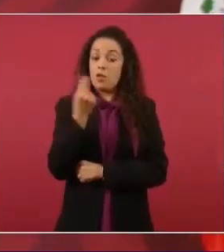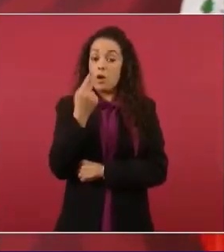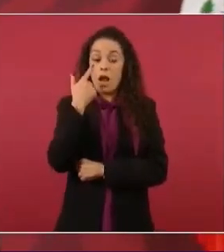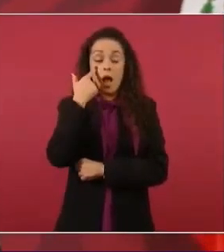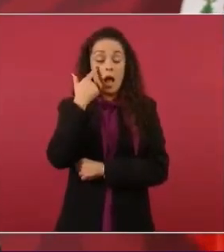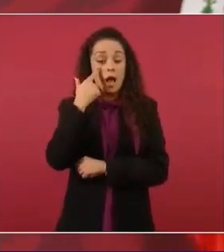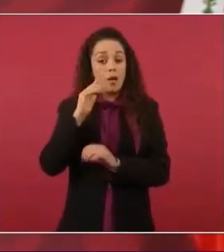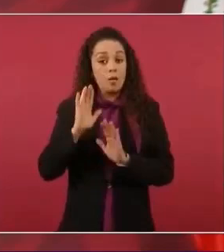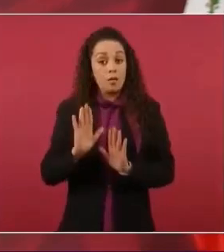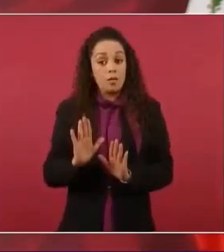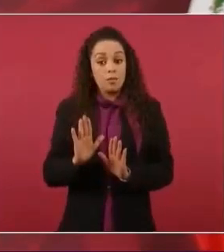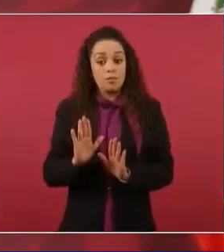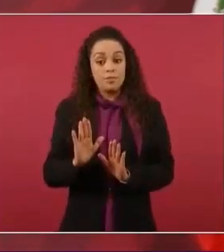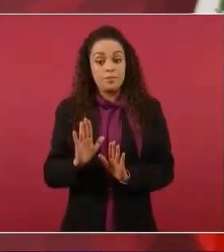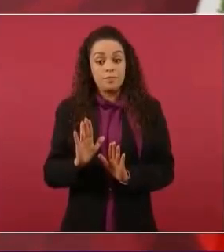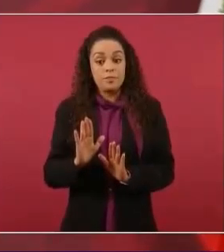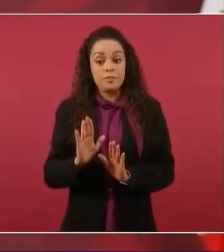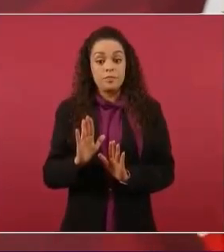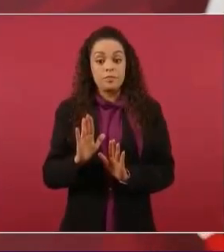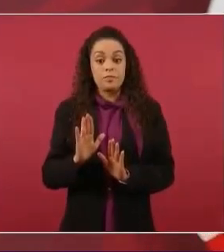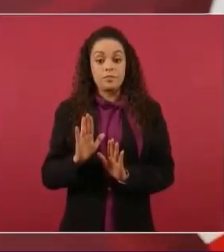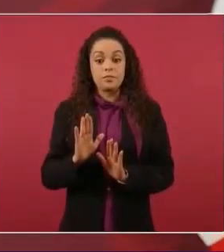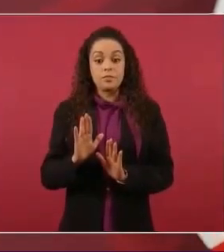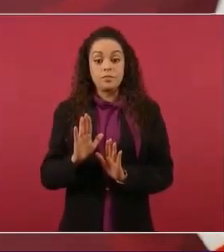de que